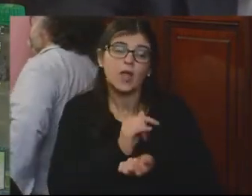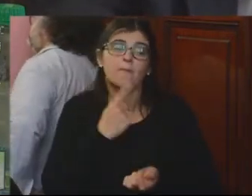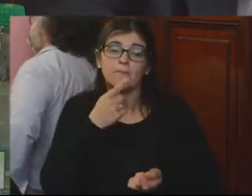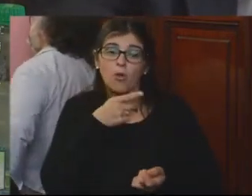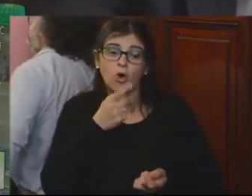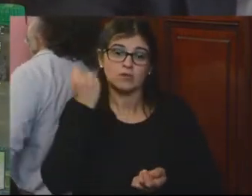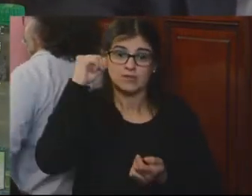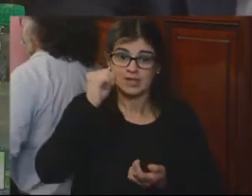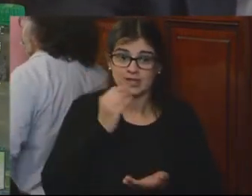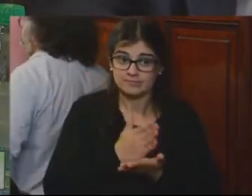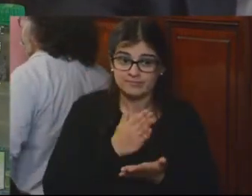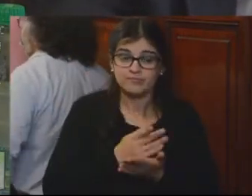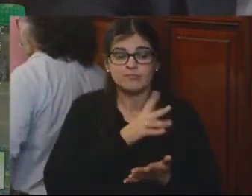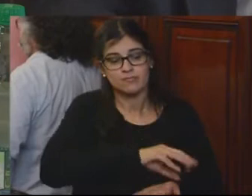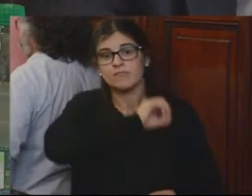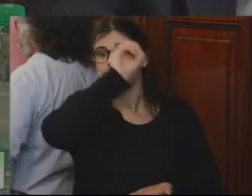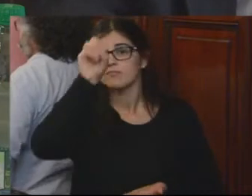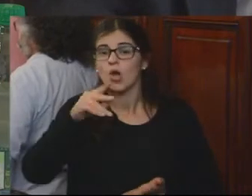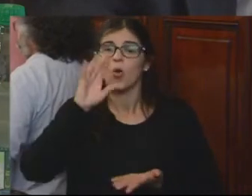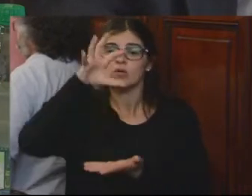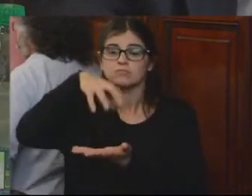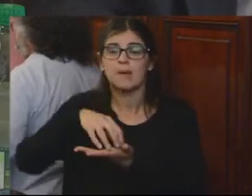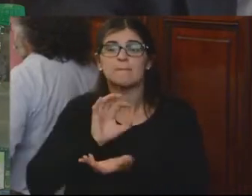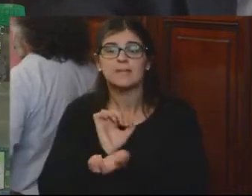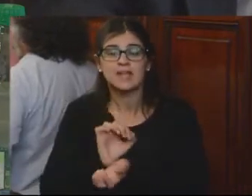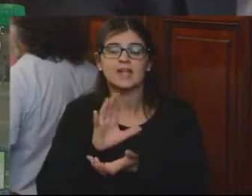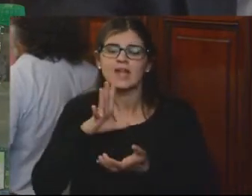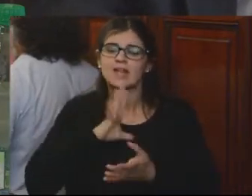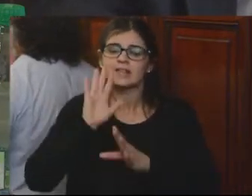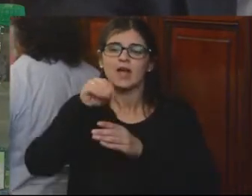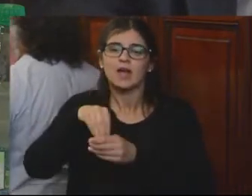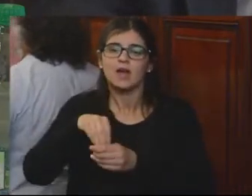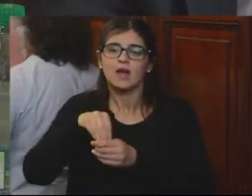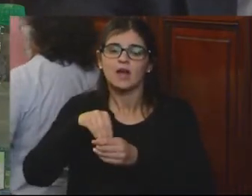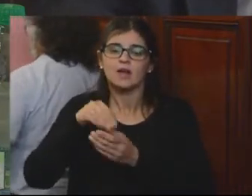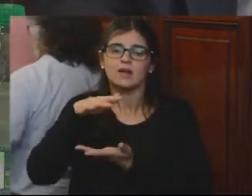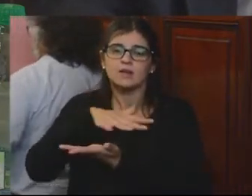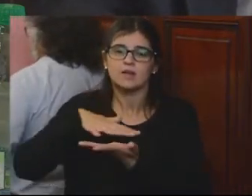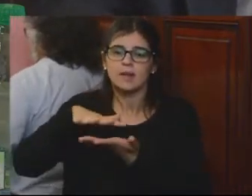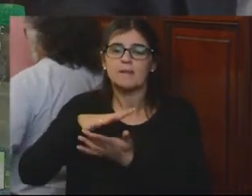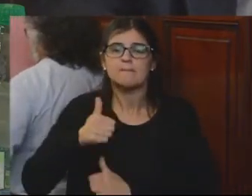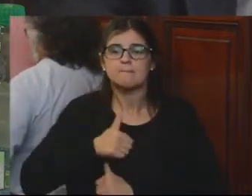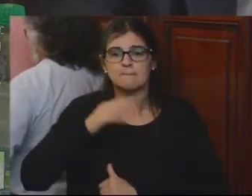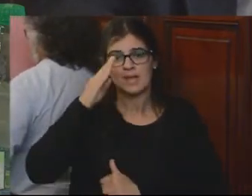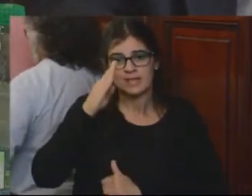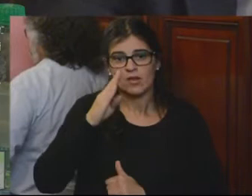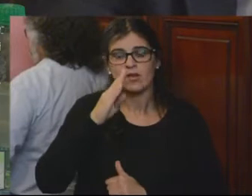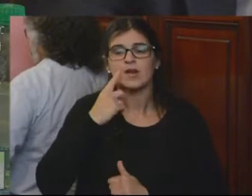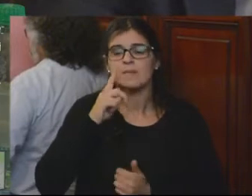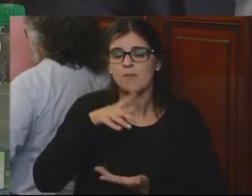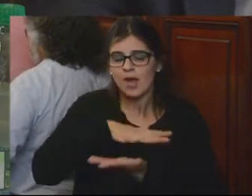de lesa humanidad fueran trasladados a una unidad de penitenciaria que funciona en la guarnición militar de campo de mayo